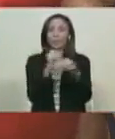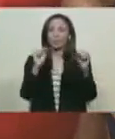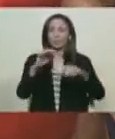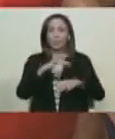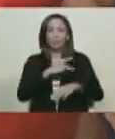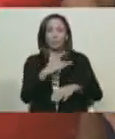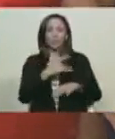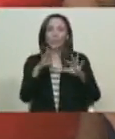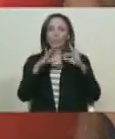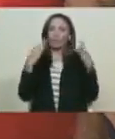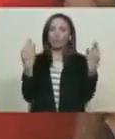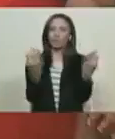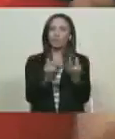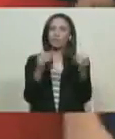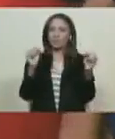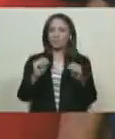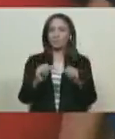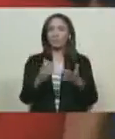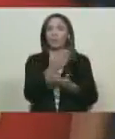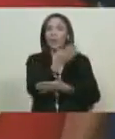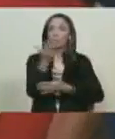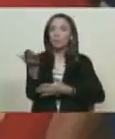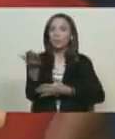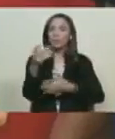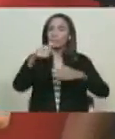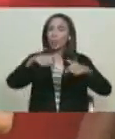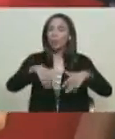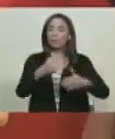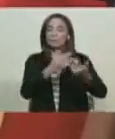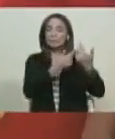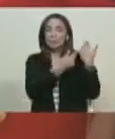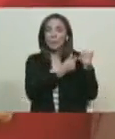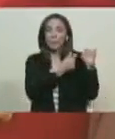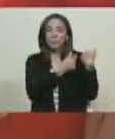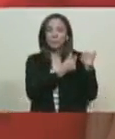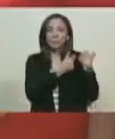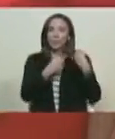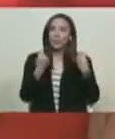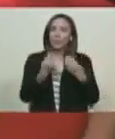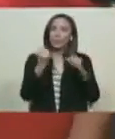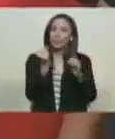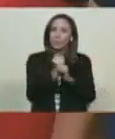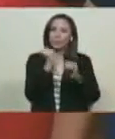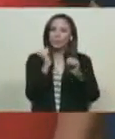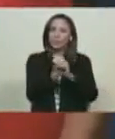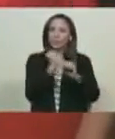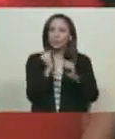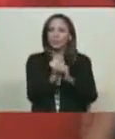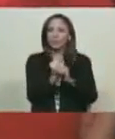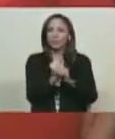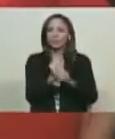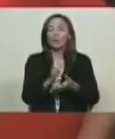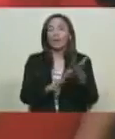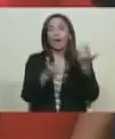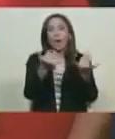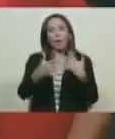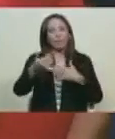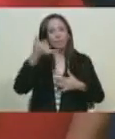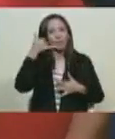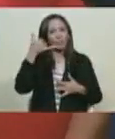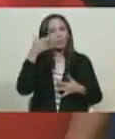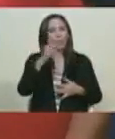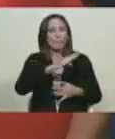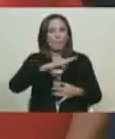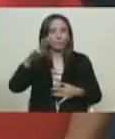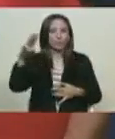sentimos. Camarada, tenemos hoy la responsabilidad desde la clase obrera telefónica, en este caso,